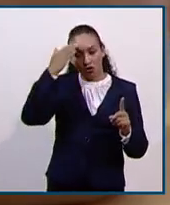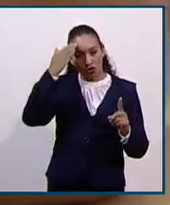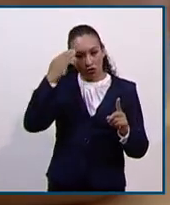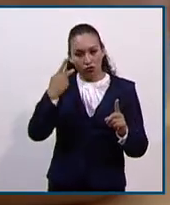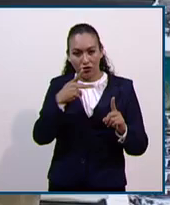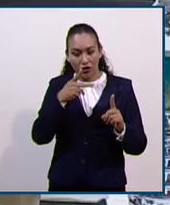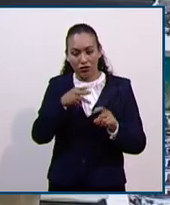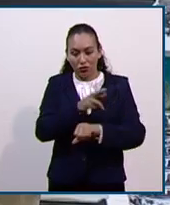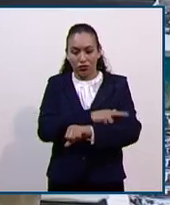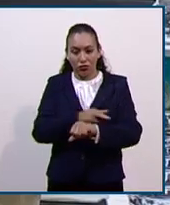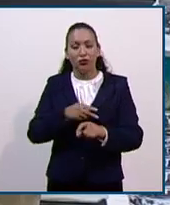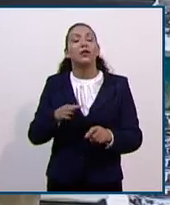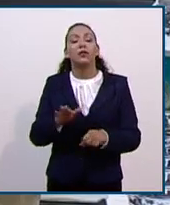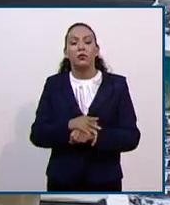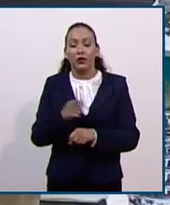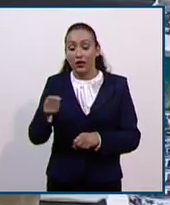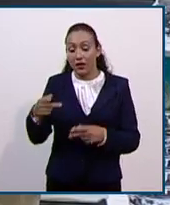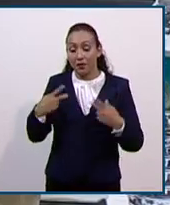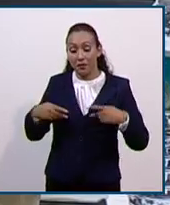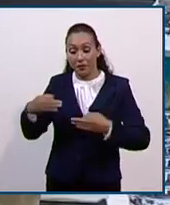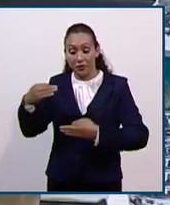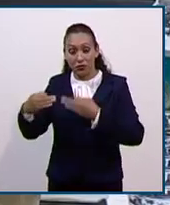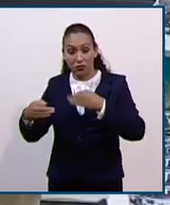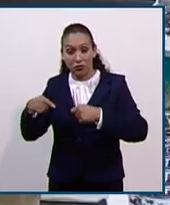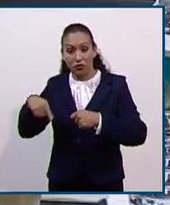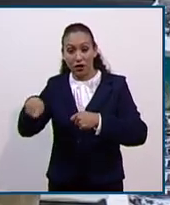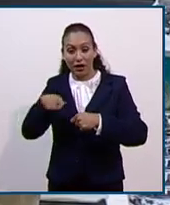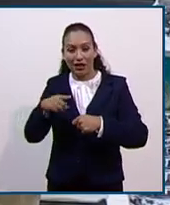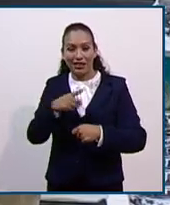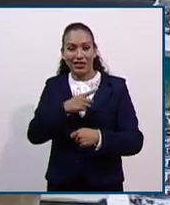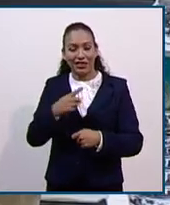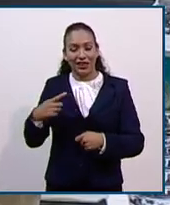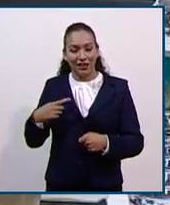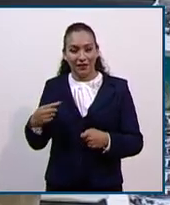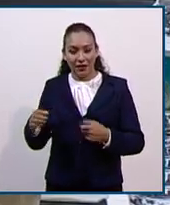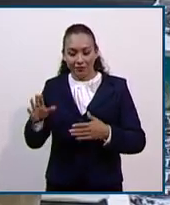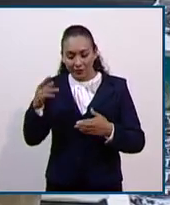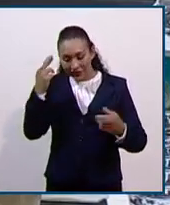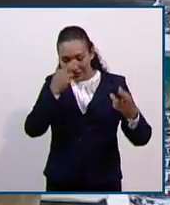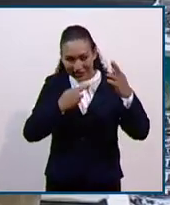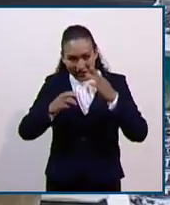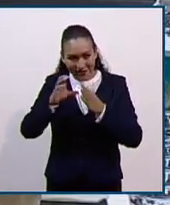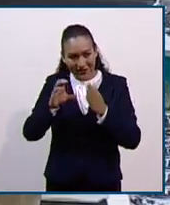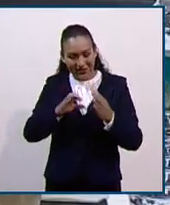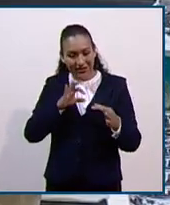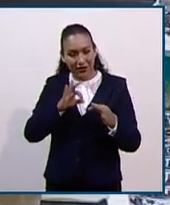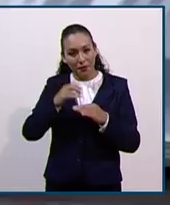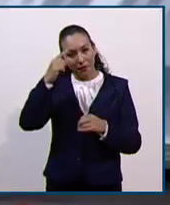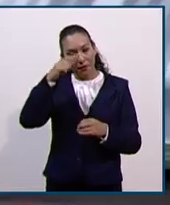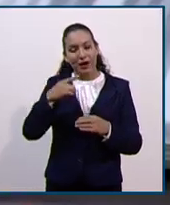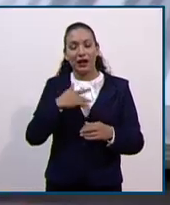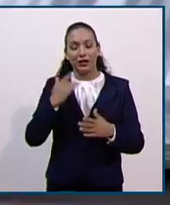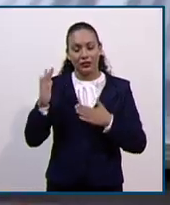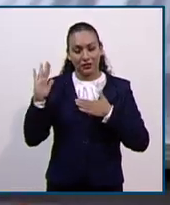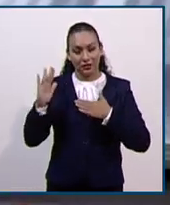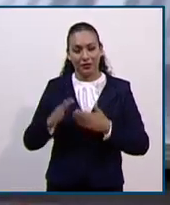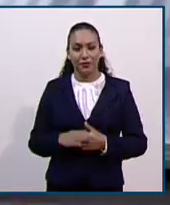cuando su imparcialidad para juzgarlo se encuentre comprometida. Con información de José Luis Guerra García